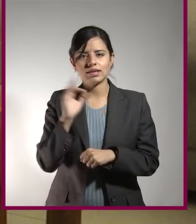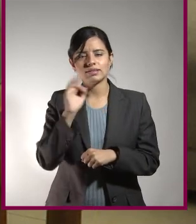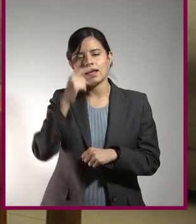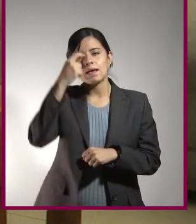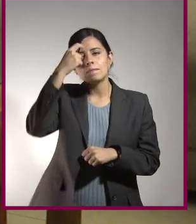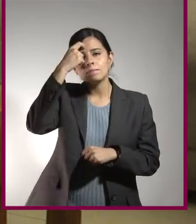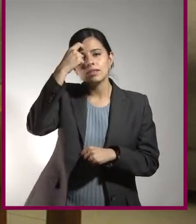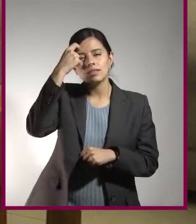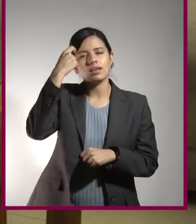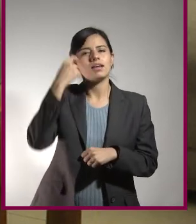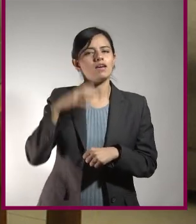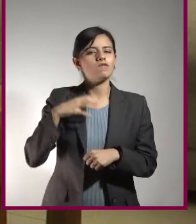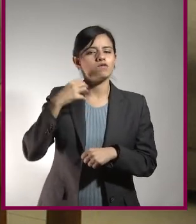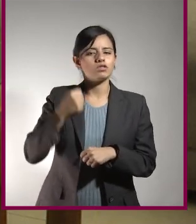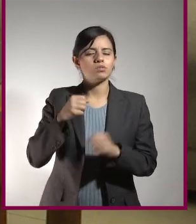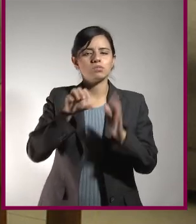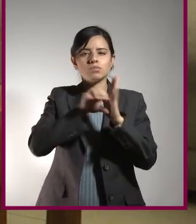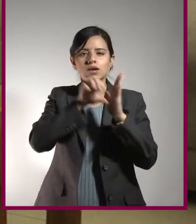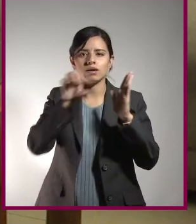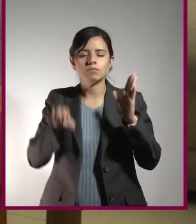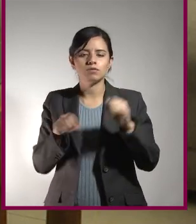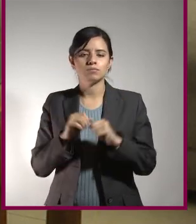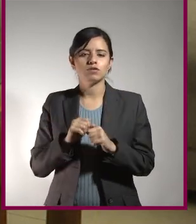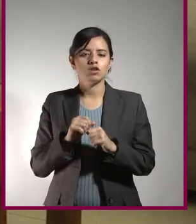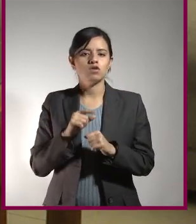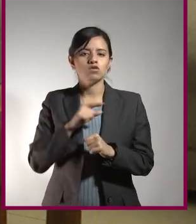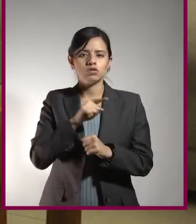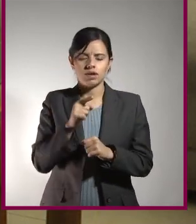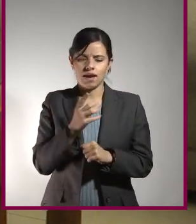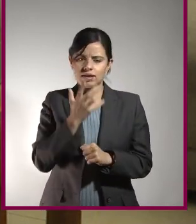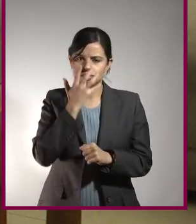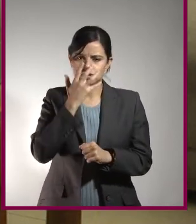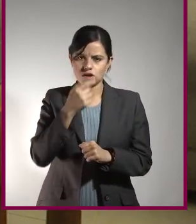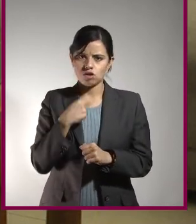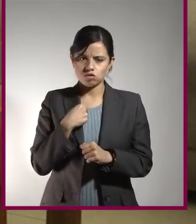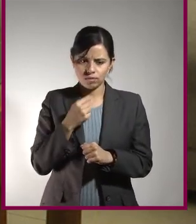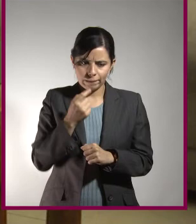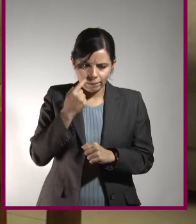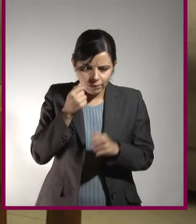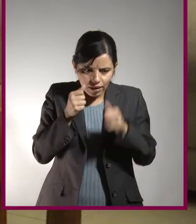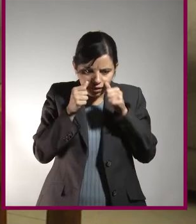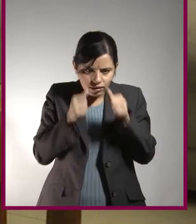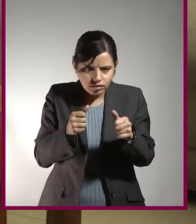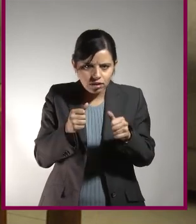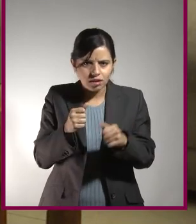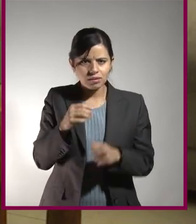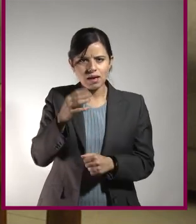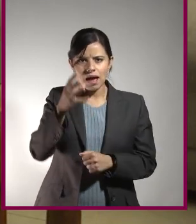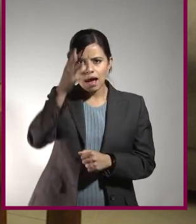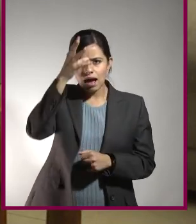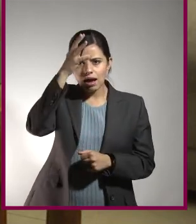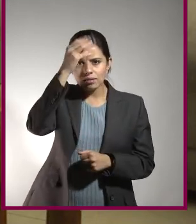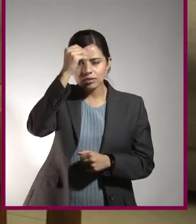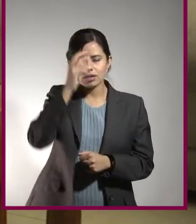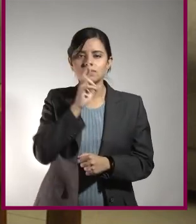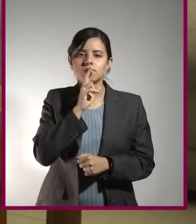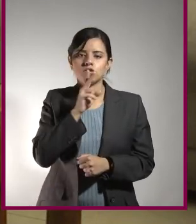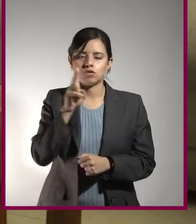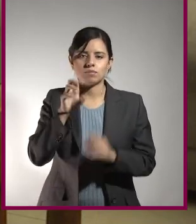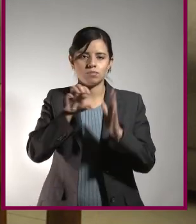más esfuerzo mental, digamos, los pasatiempos que se toman algo más en serio que un rato de ocio, mejoran tu capacidad de